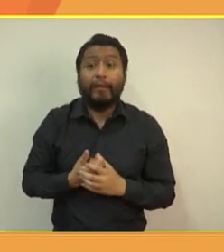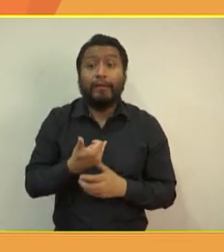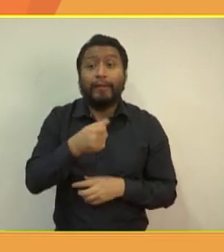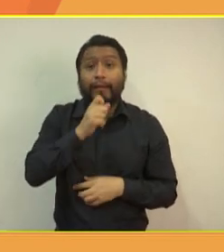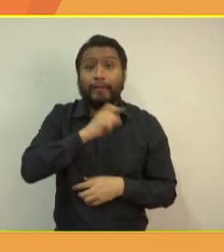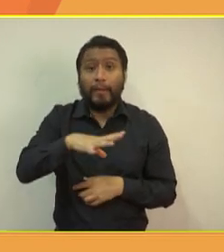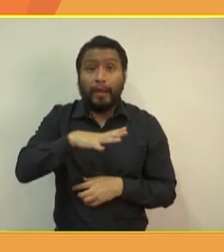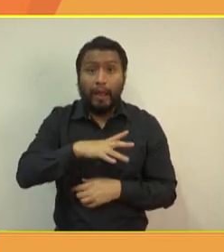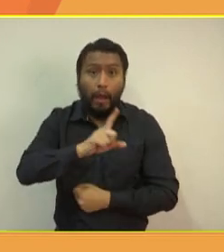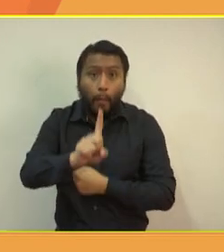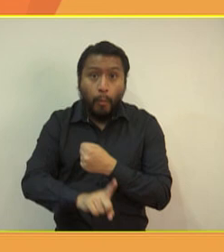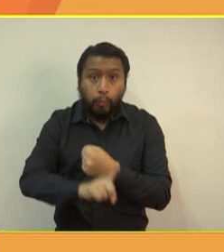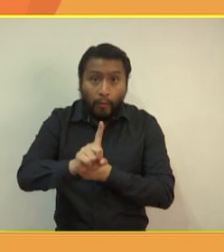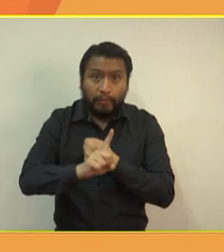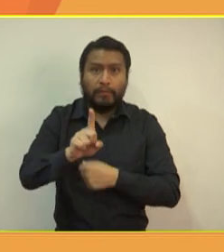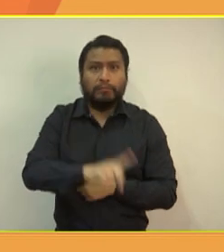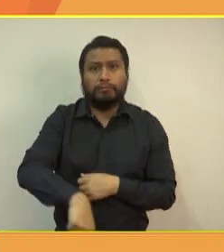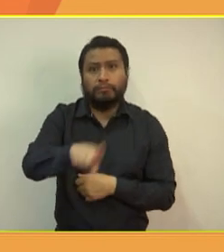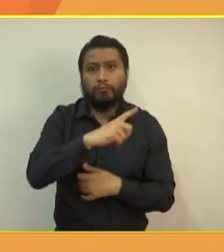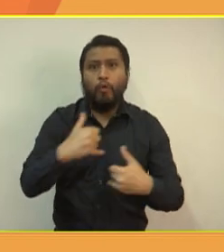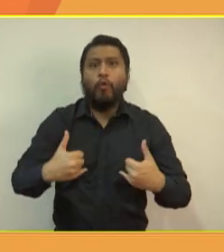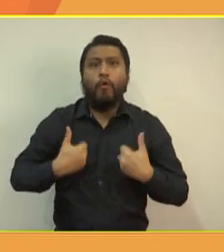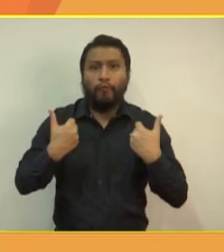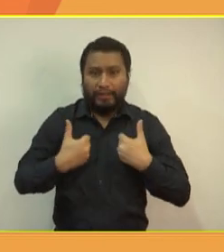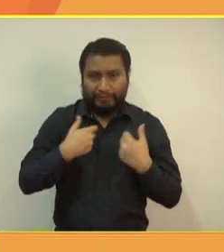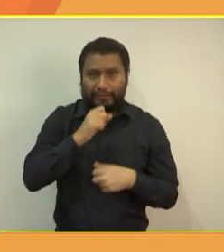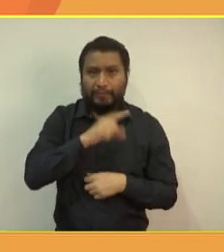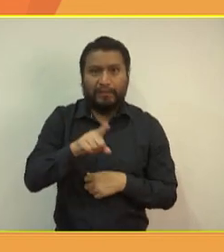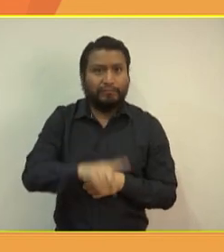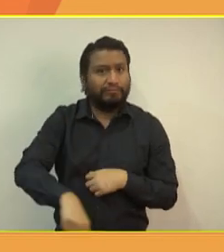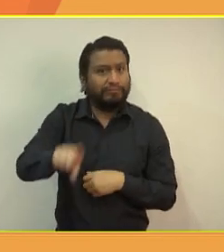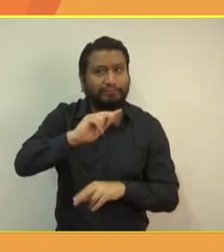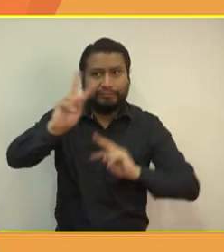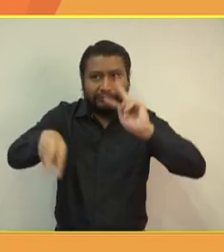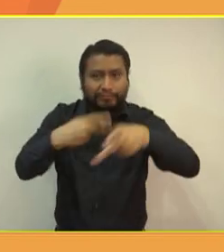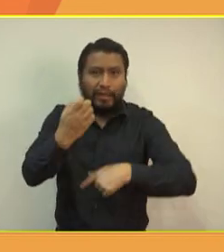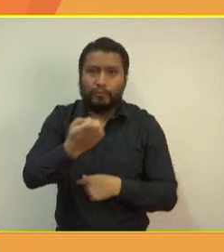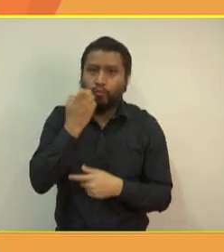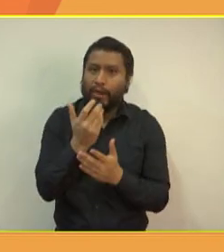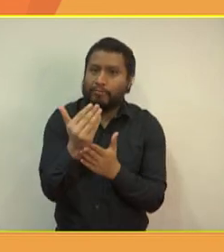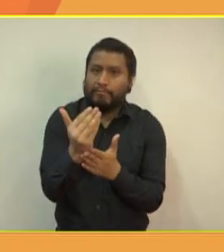también aqueja a los jóvenes. Son quienes menos van a la escuela y quienes menos